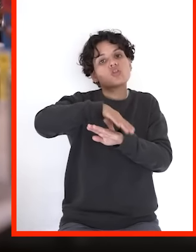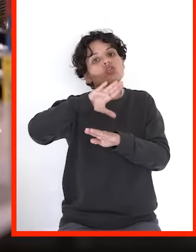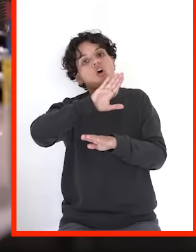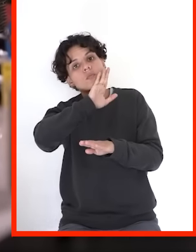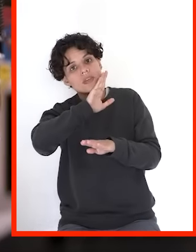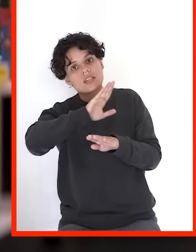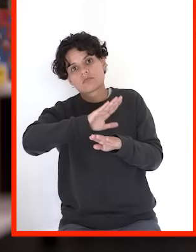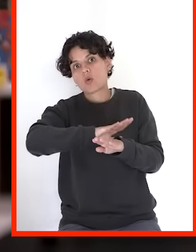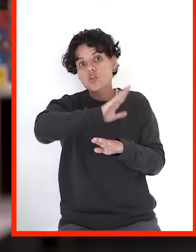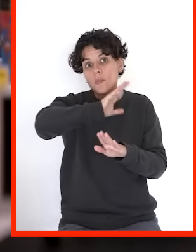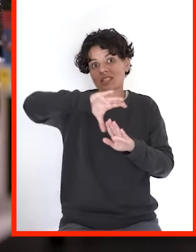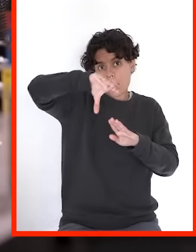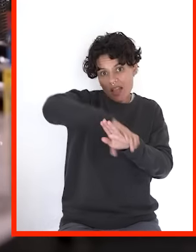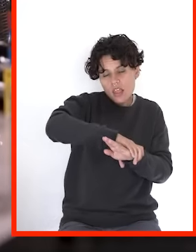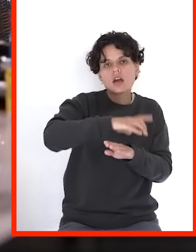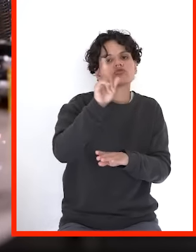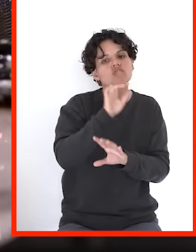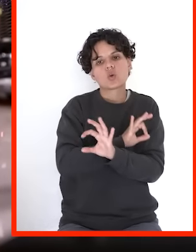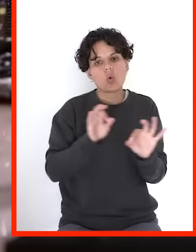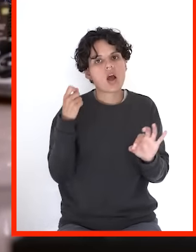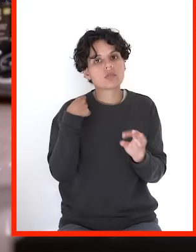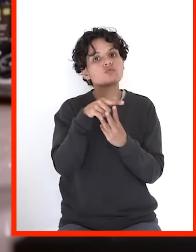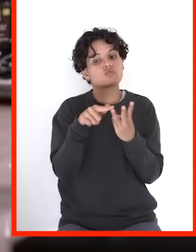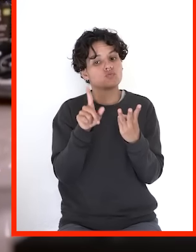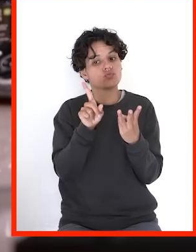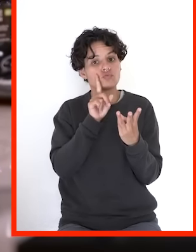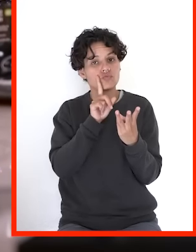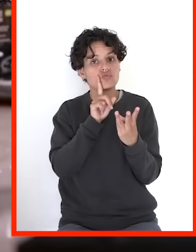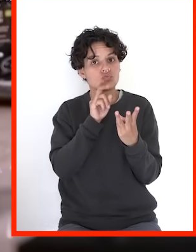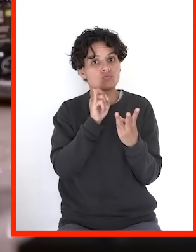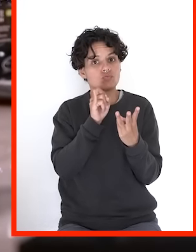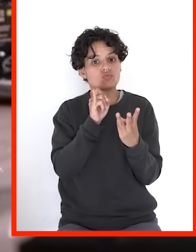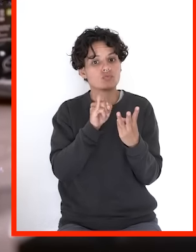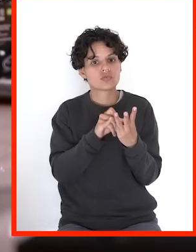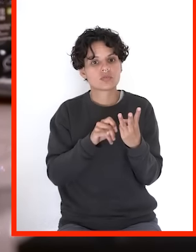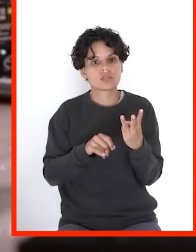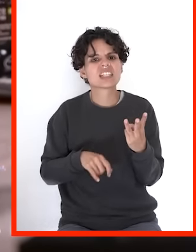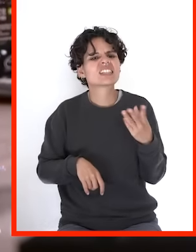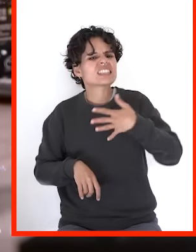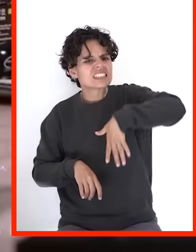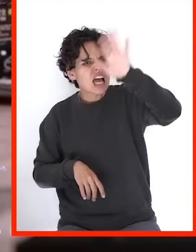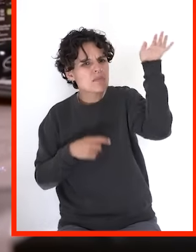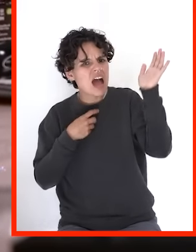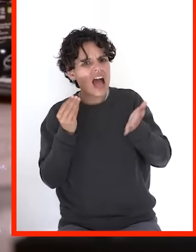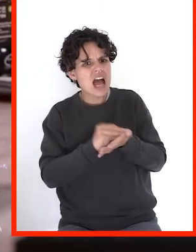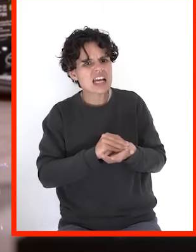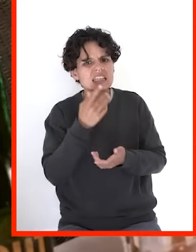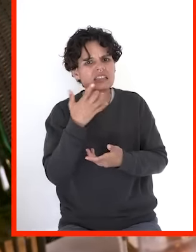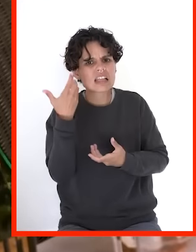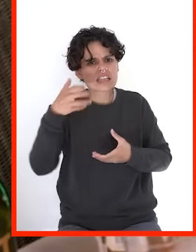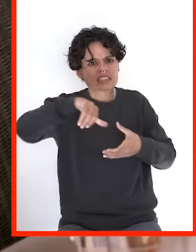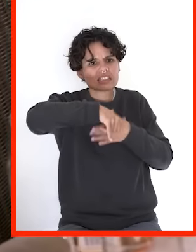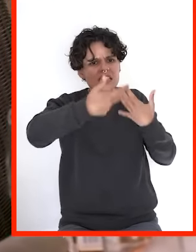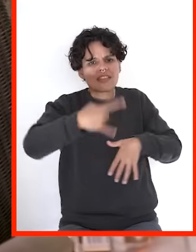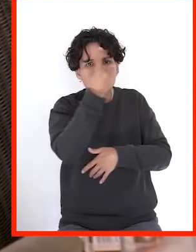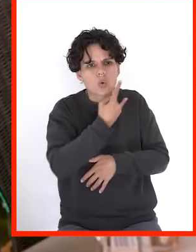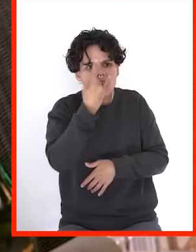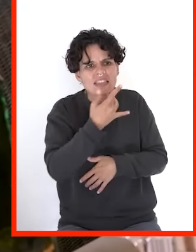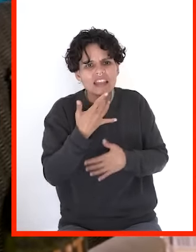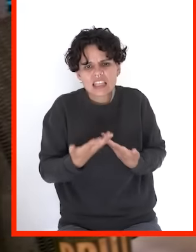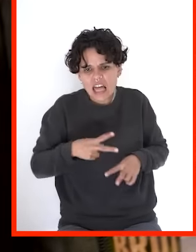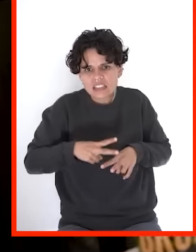que una vez. Hay uno que le tengo que dormir con las zapatillas puestas. Es que no, que le estáis echando, ya te cosiste, viste. Me equivoqué.